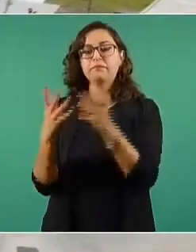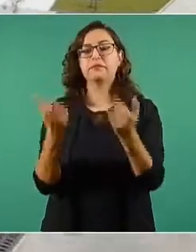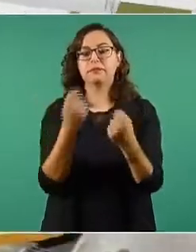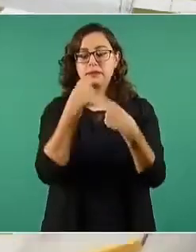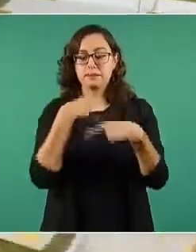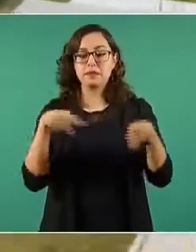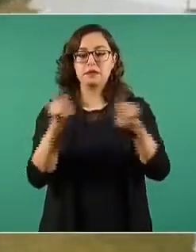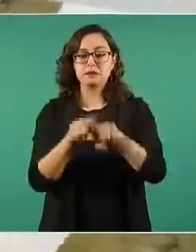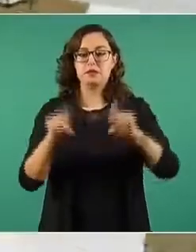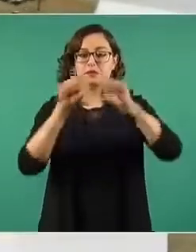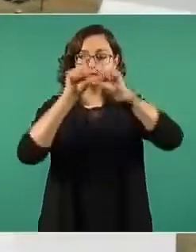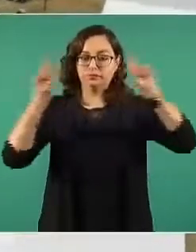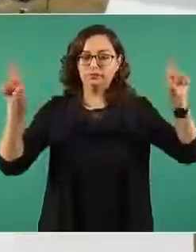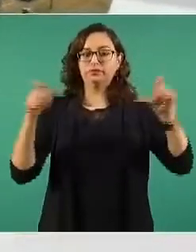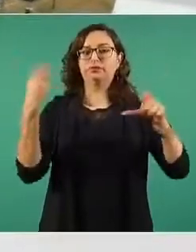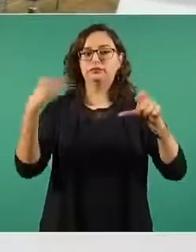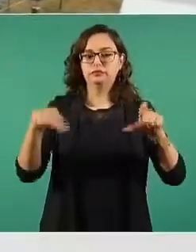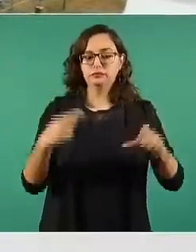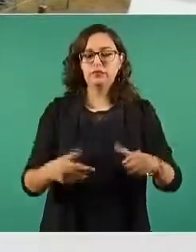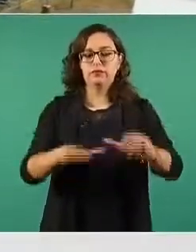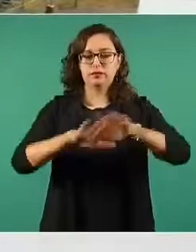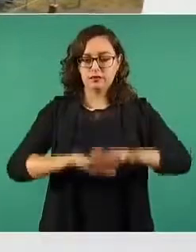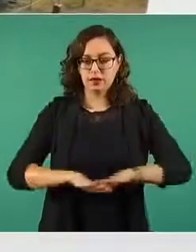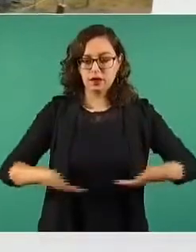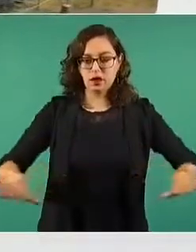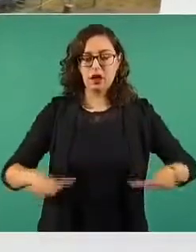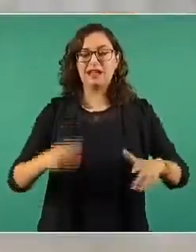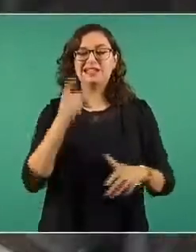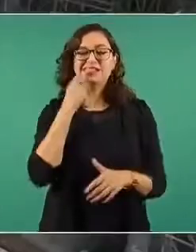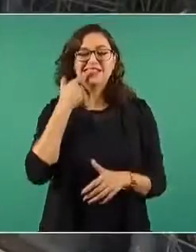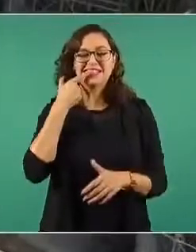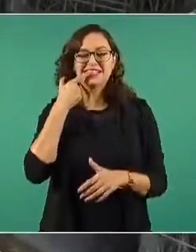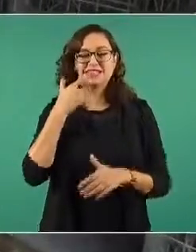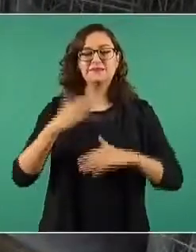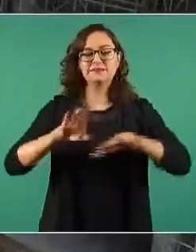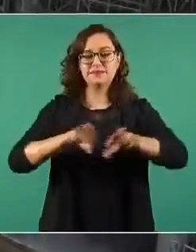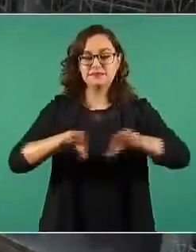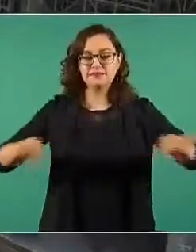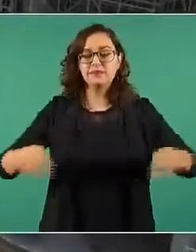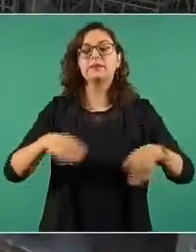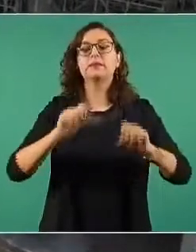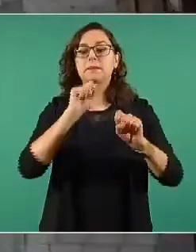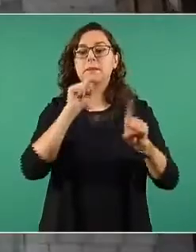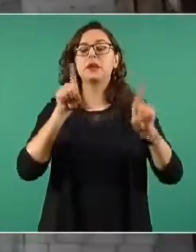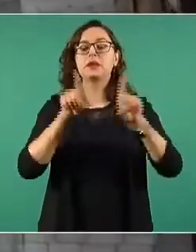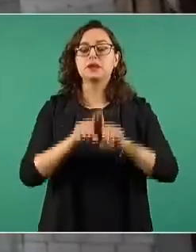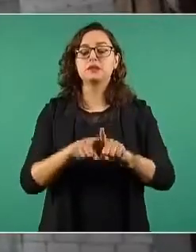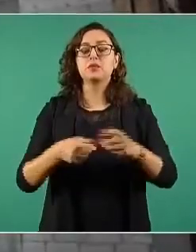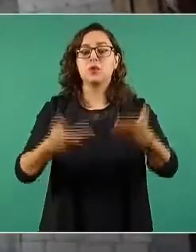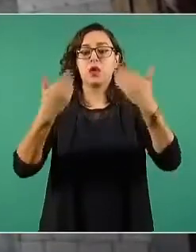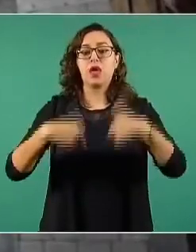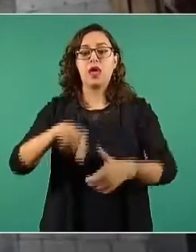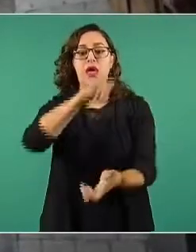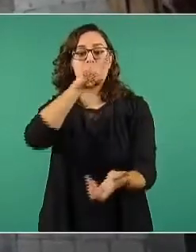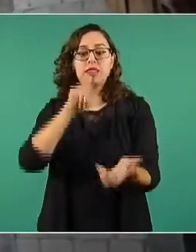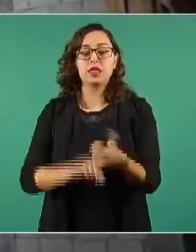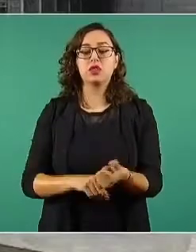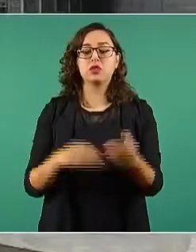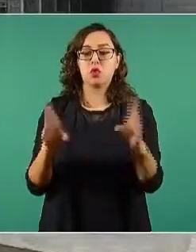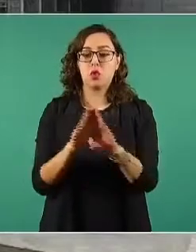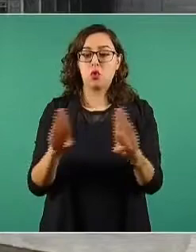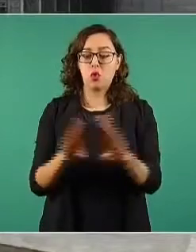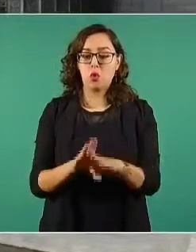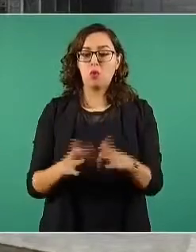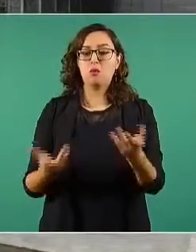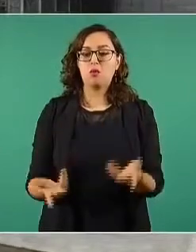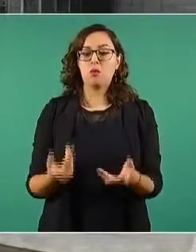la fachada y se coloca el piso cerámico en firme en la explanada. En el cuarto de control central, se trabaja en el interior y en las bases de lo que